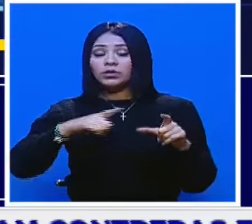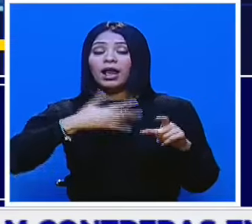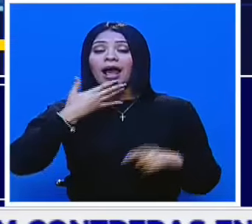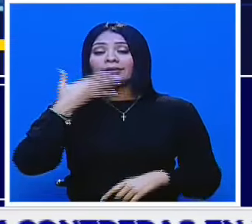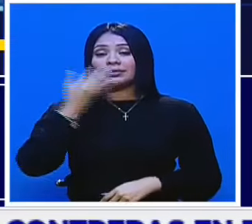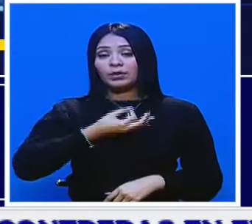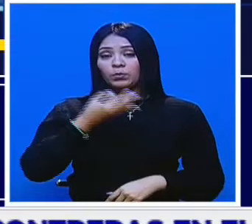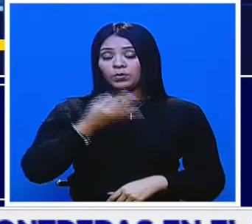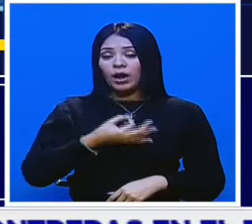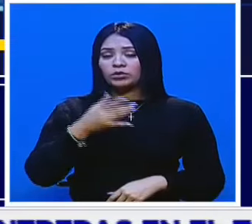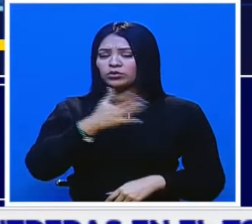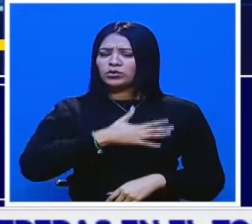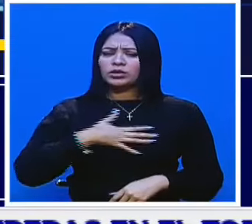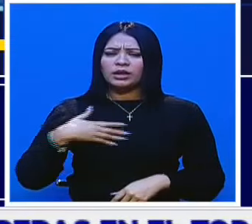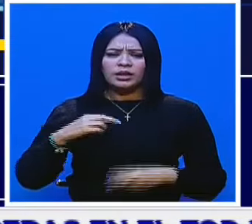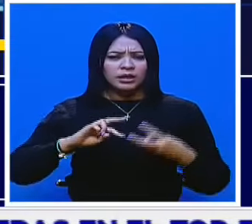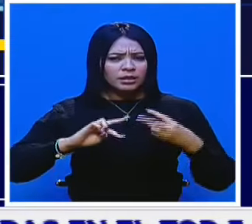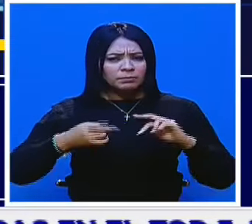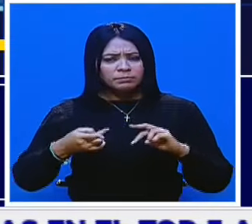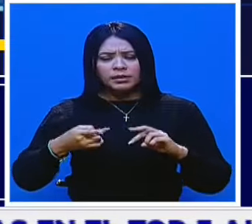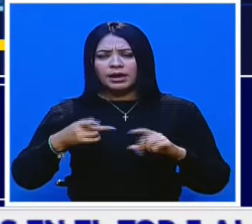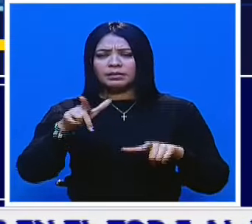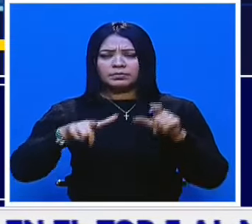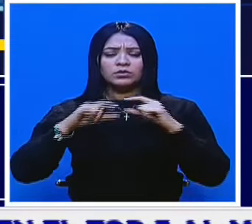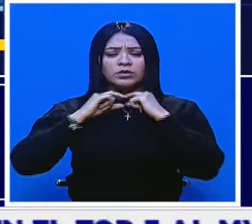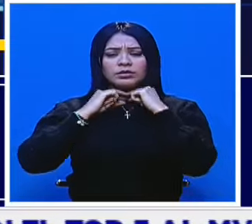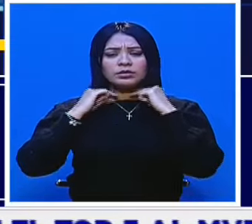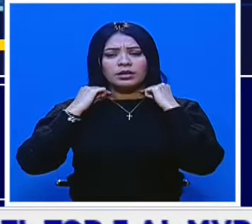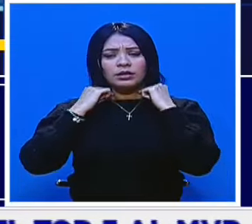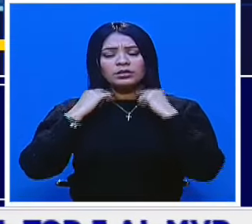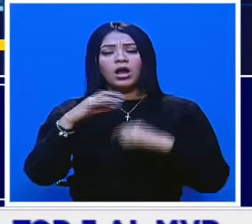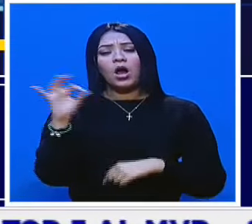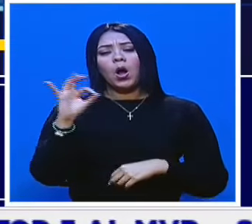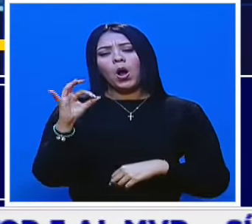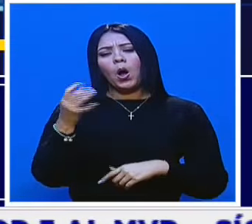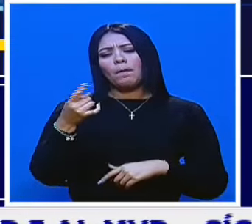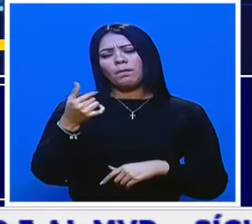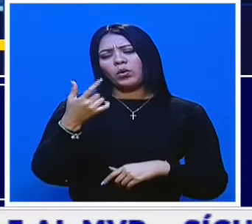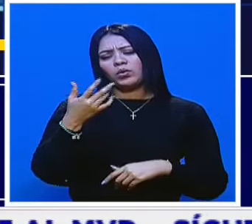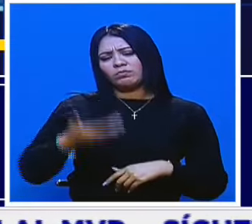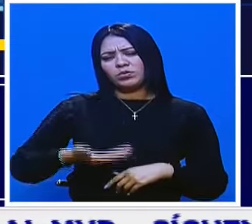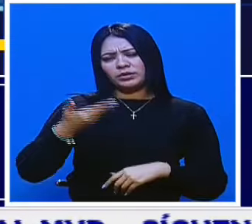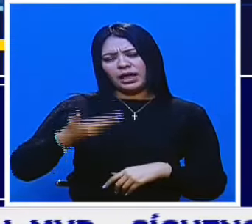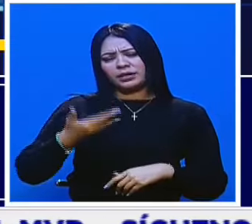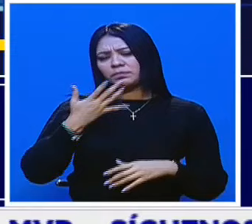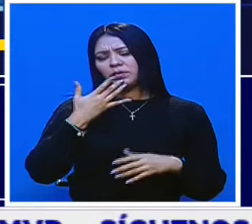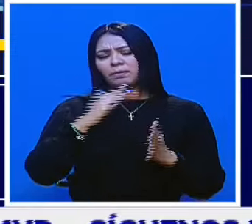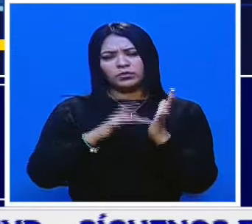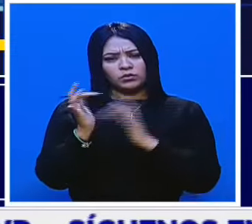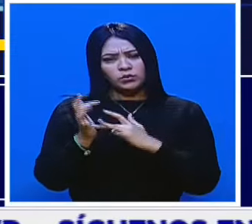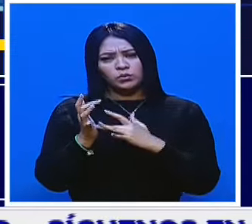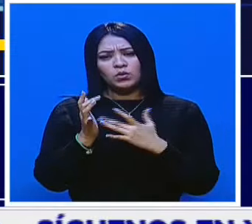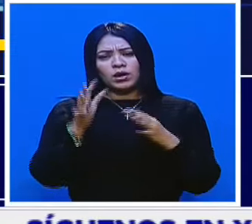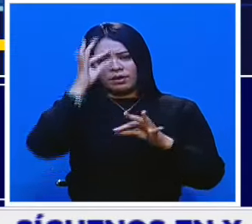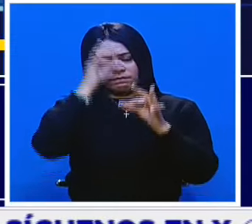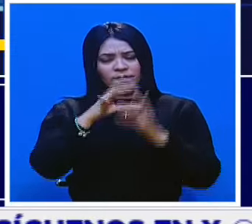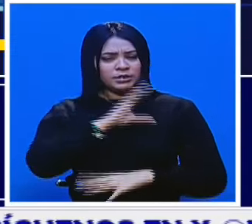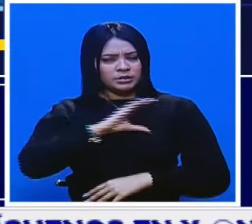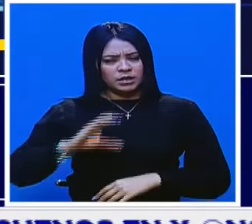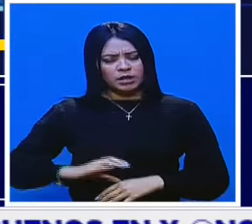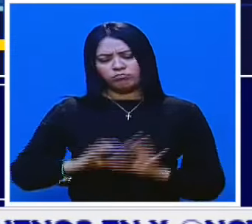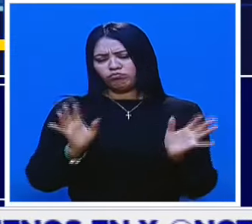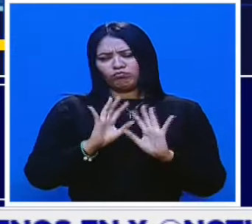aseguraron que no buscan reemplazar el papel de los sacerdotes o restar valor a la figura de Jesús en la fe cristiana, sino abrir un